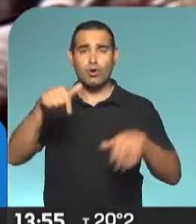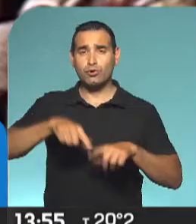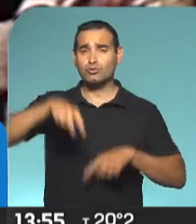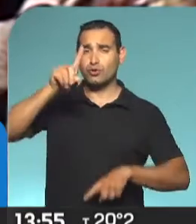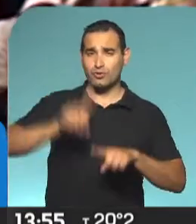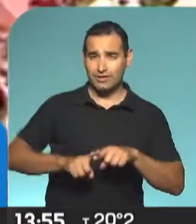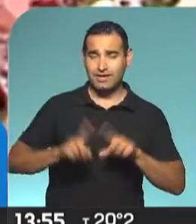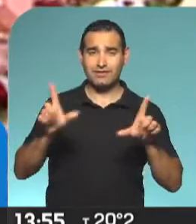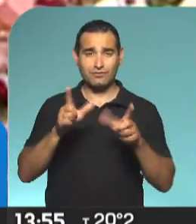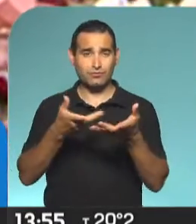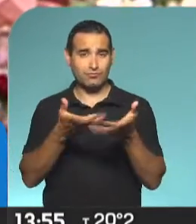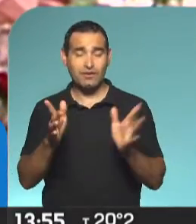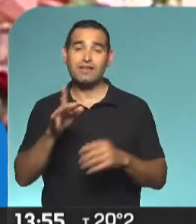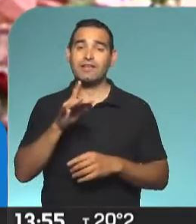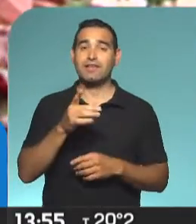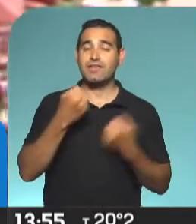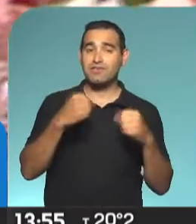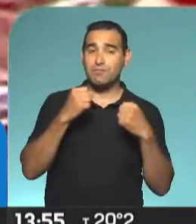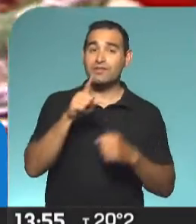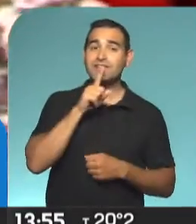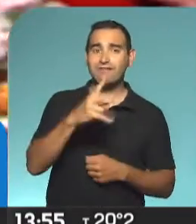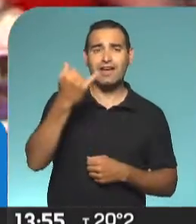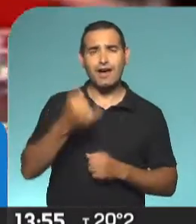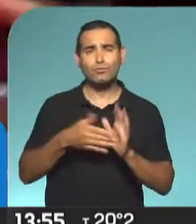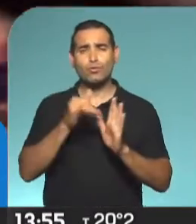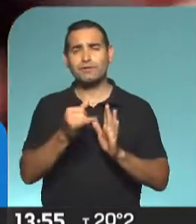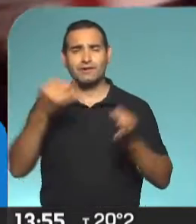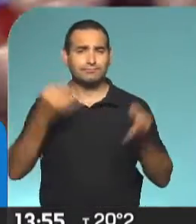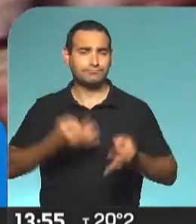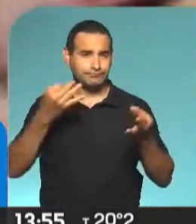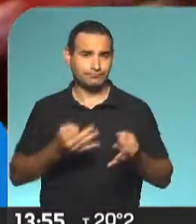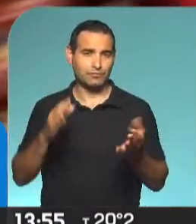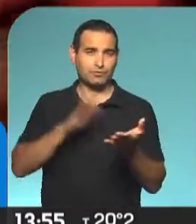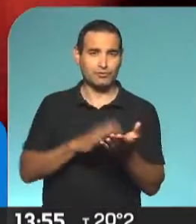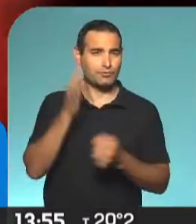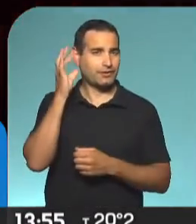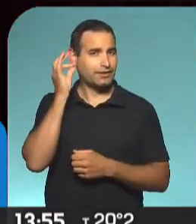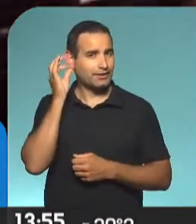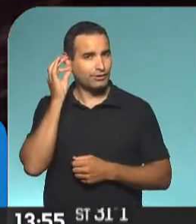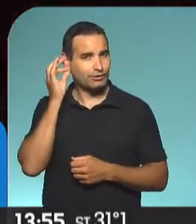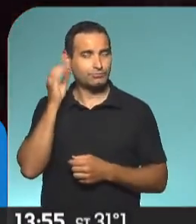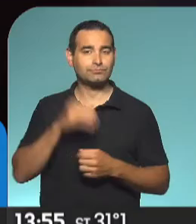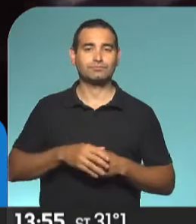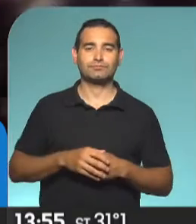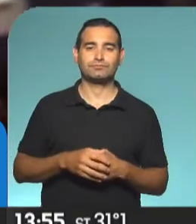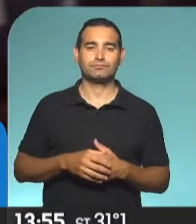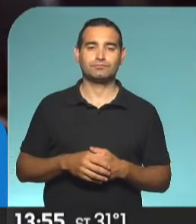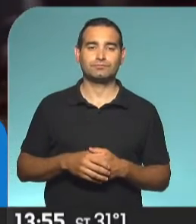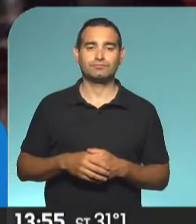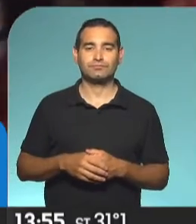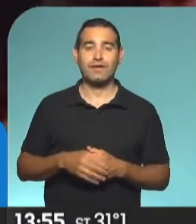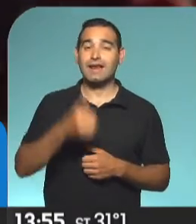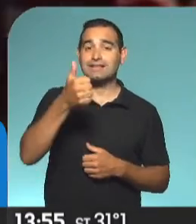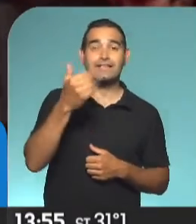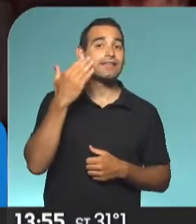la pantalla de Deporte B, se ven unos documentales tremendos. El Diego, el pueblo no olvida, a las 6 de la